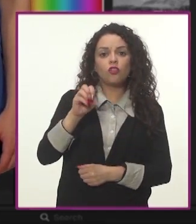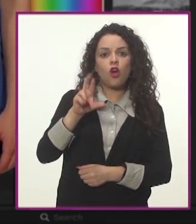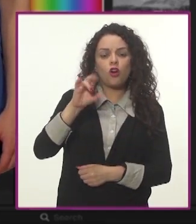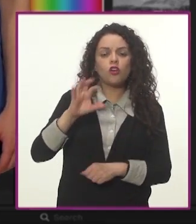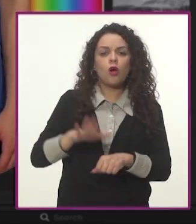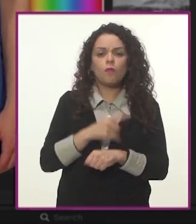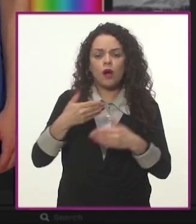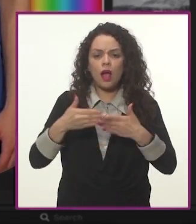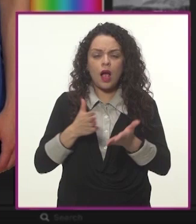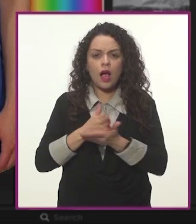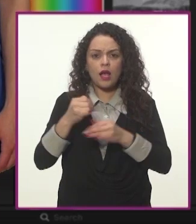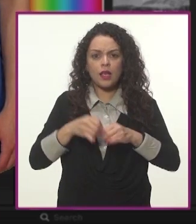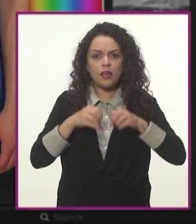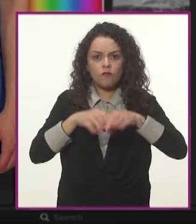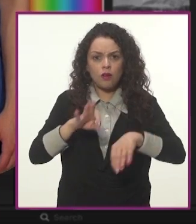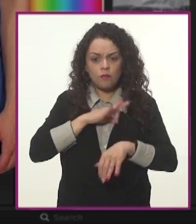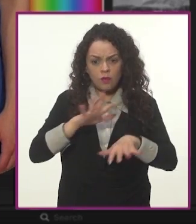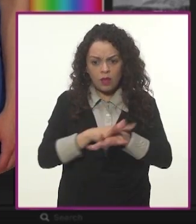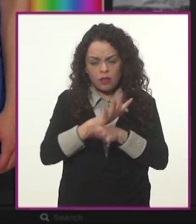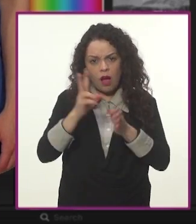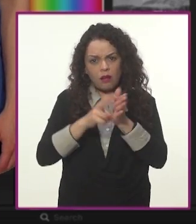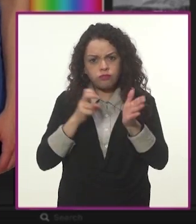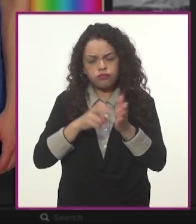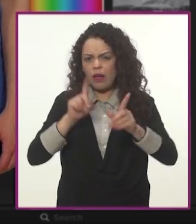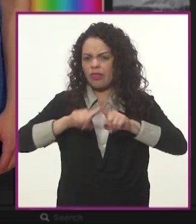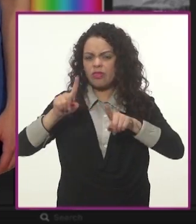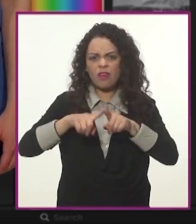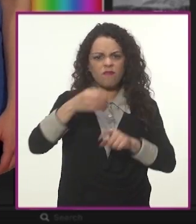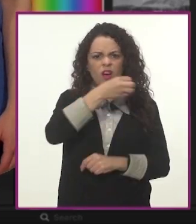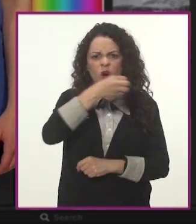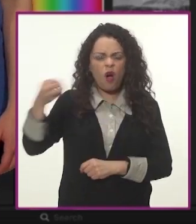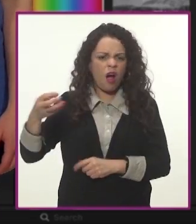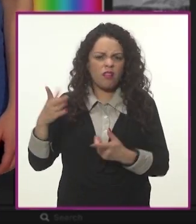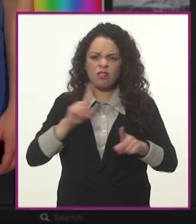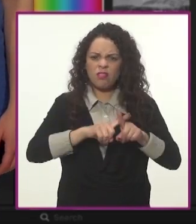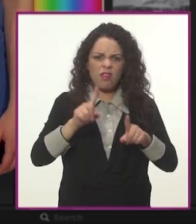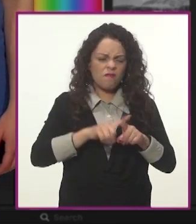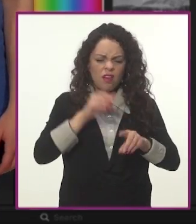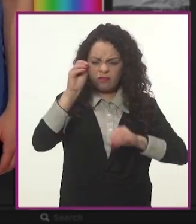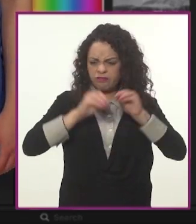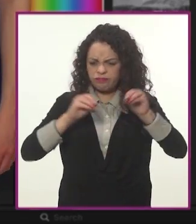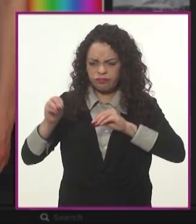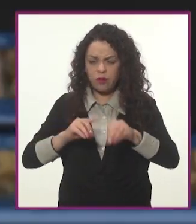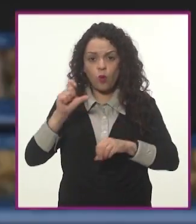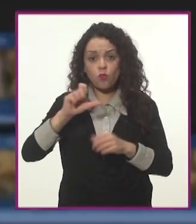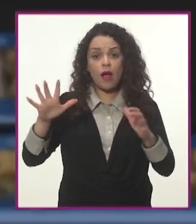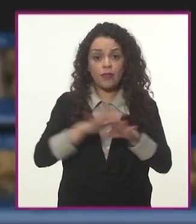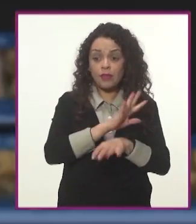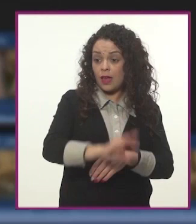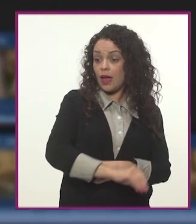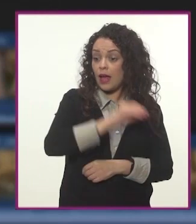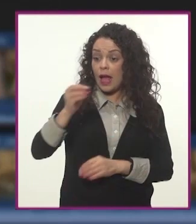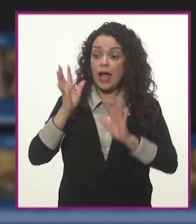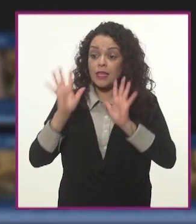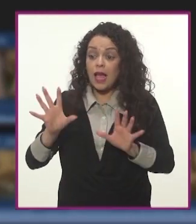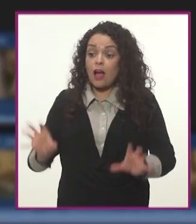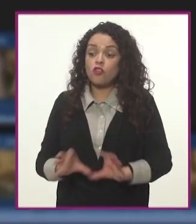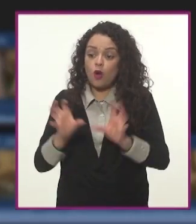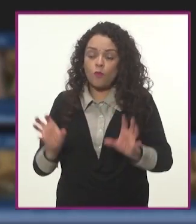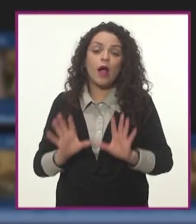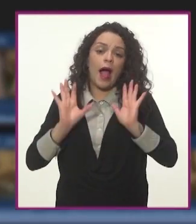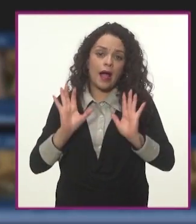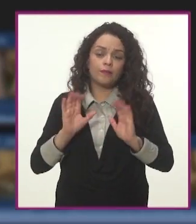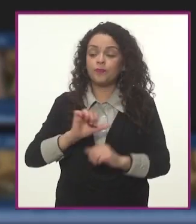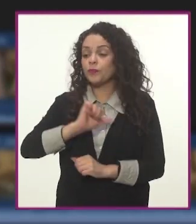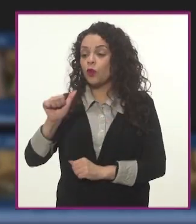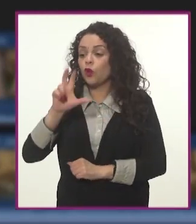a la información y editarla en cualquier orden, una vez que se ha transferido a la computadora. El primer editor no lineal con todo el